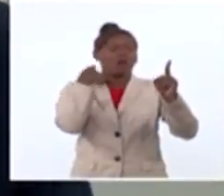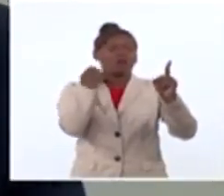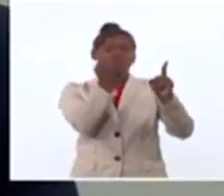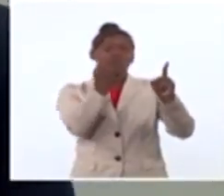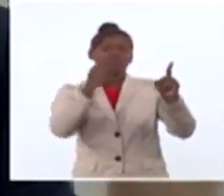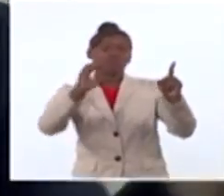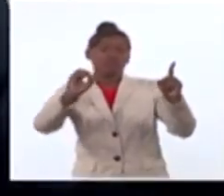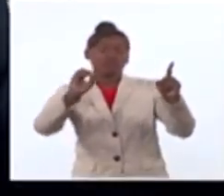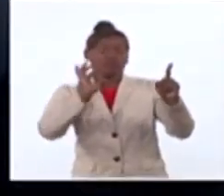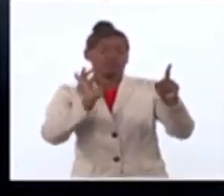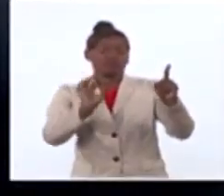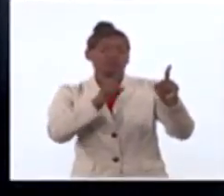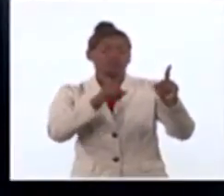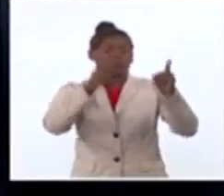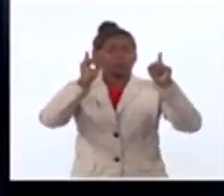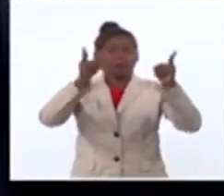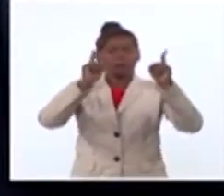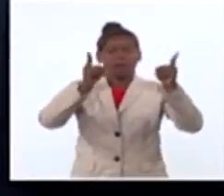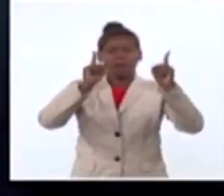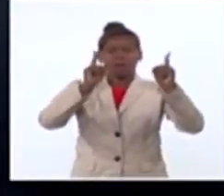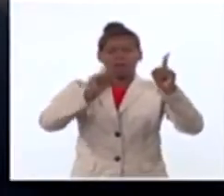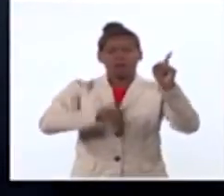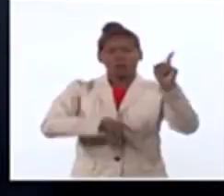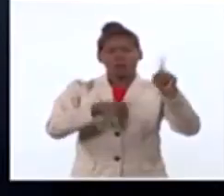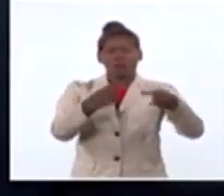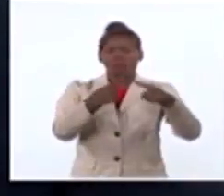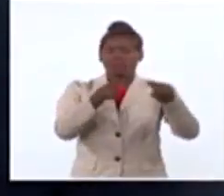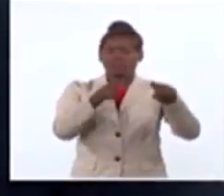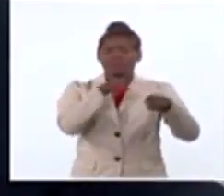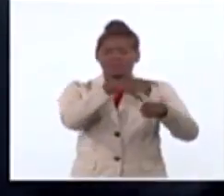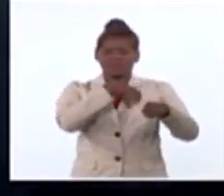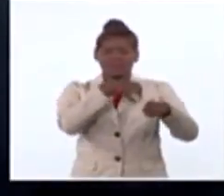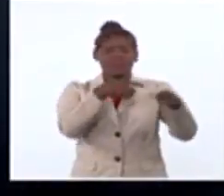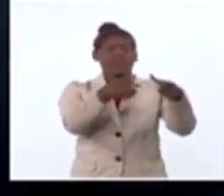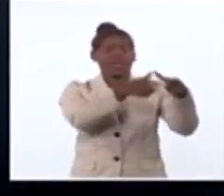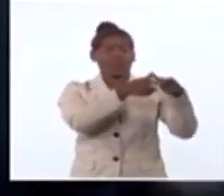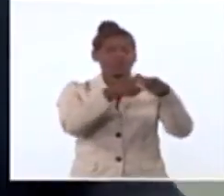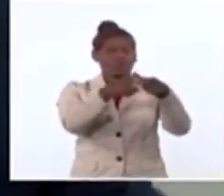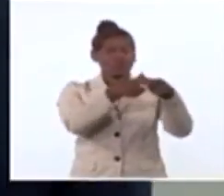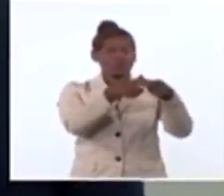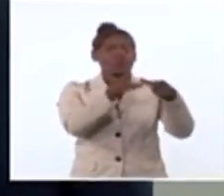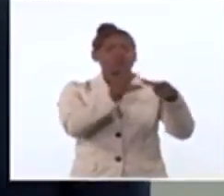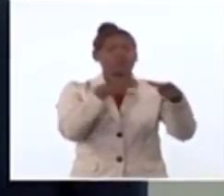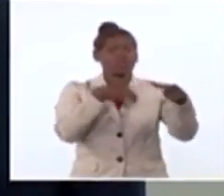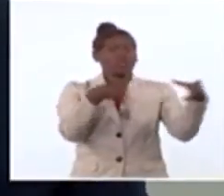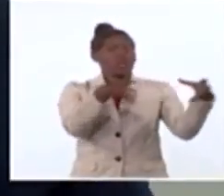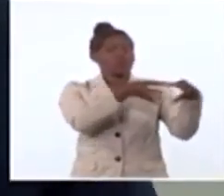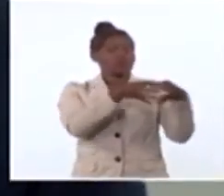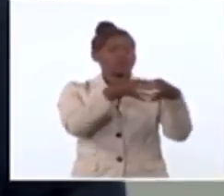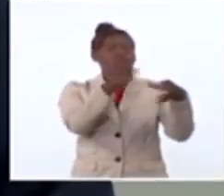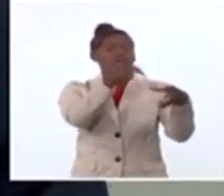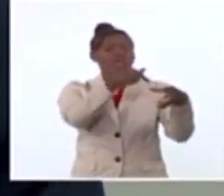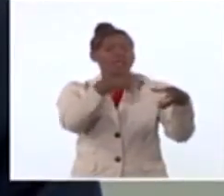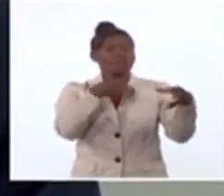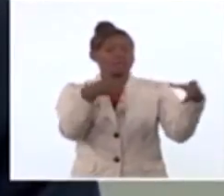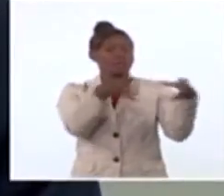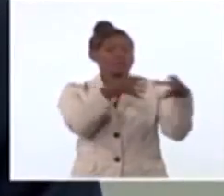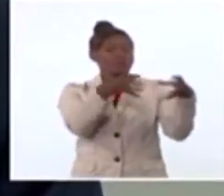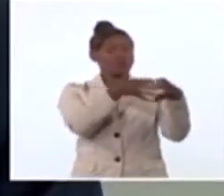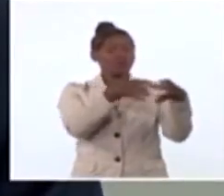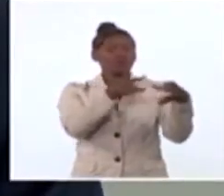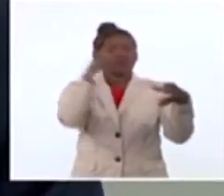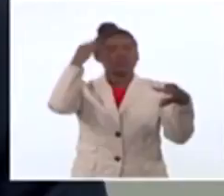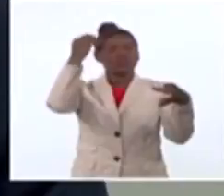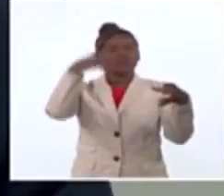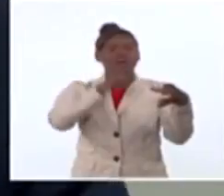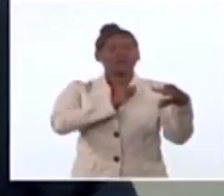pocos días ya organizaciones de revueltas en Cuba en los primeros años de la década del